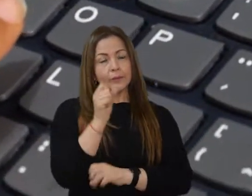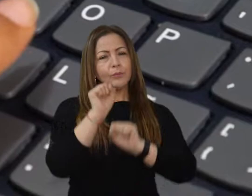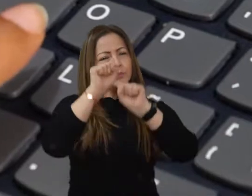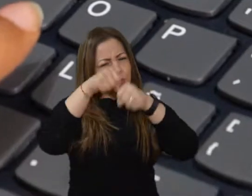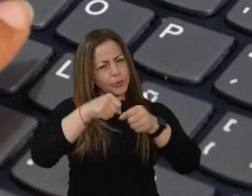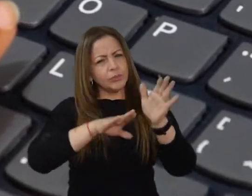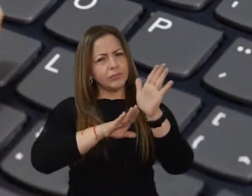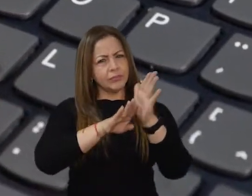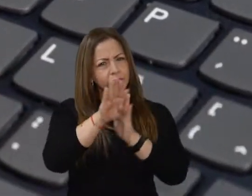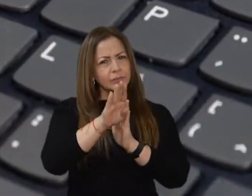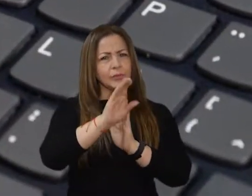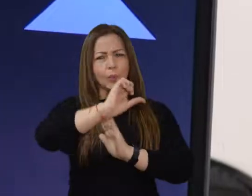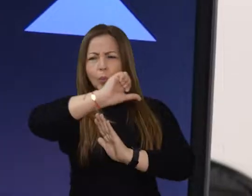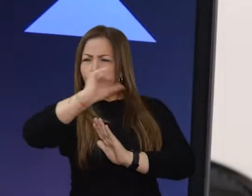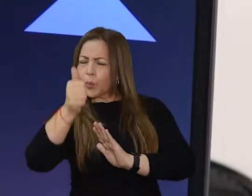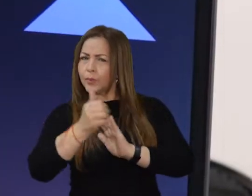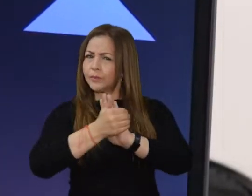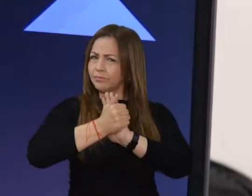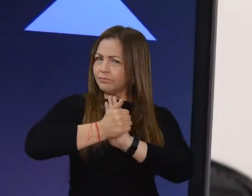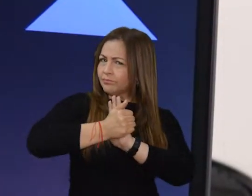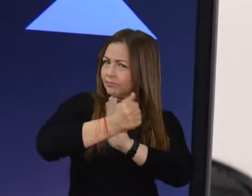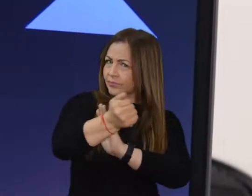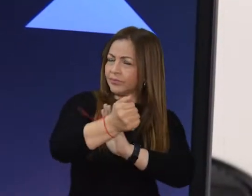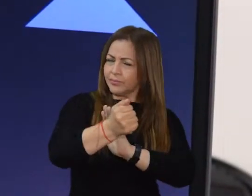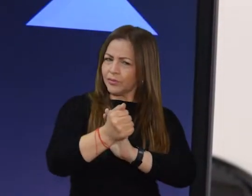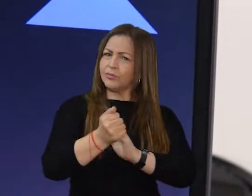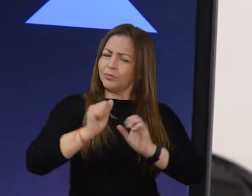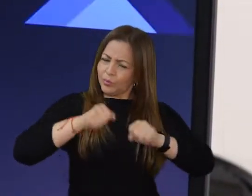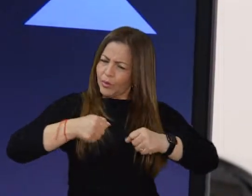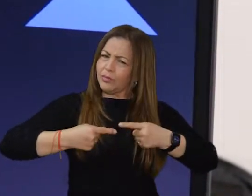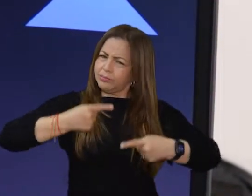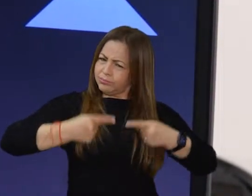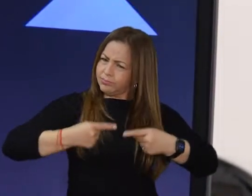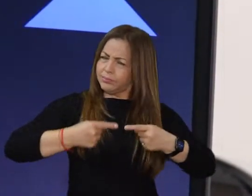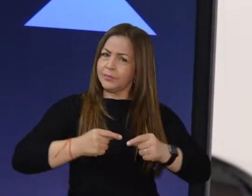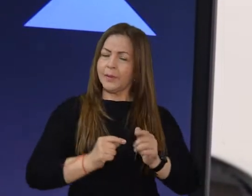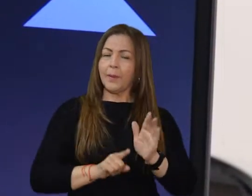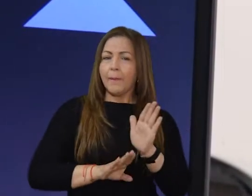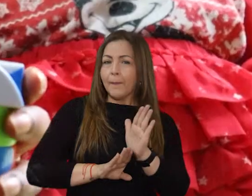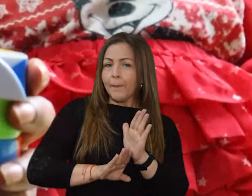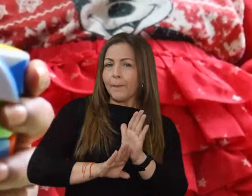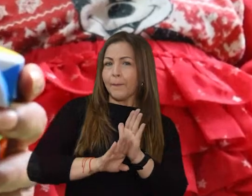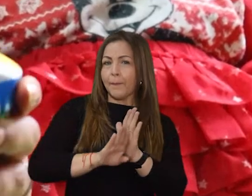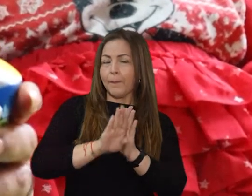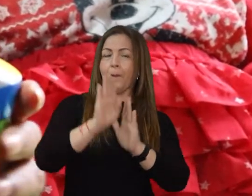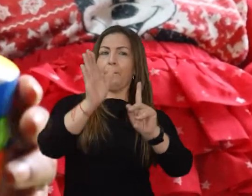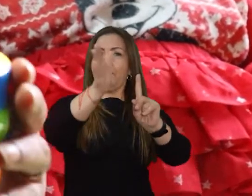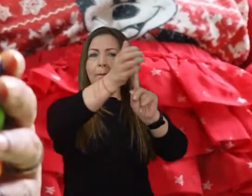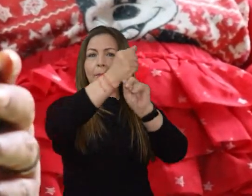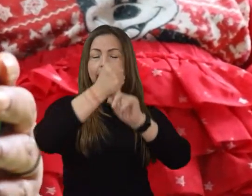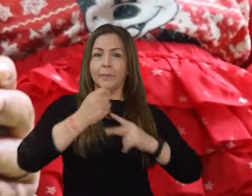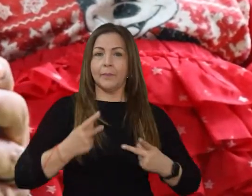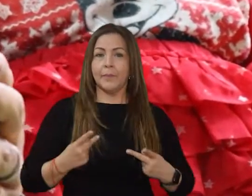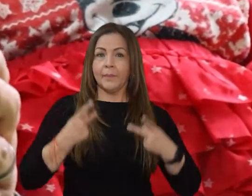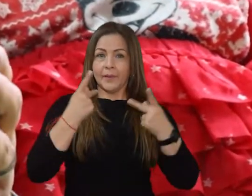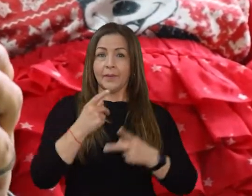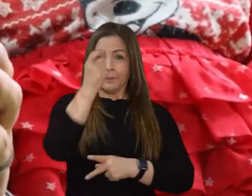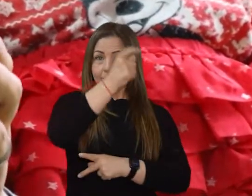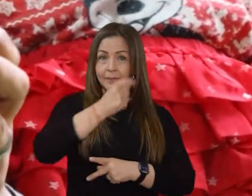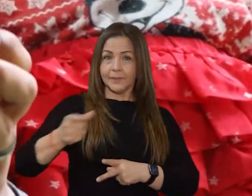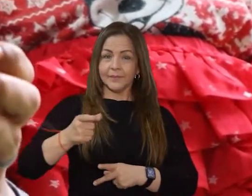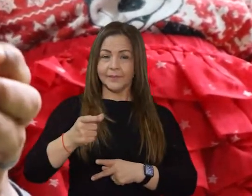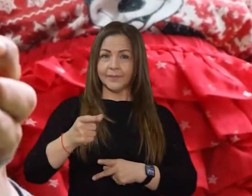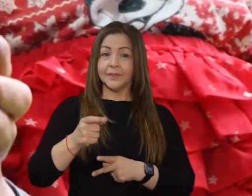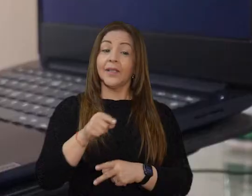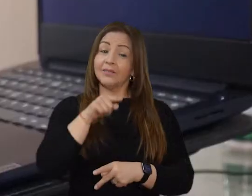que sus familias comprendan que ellos pueden desarrollar otros tipos de capacidades y habilidades para lograr todo lo